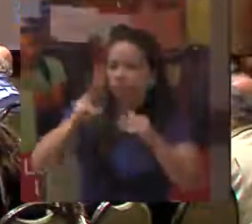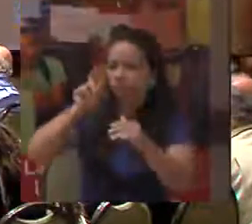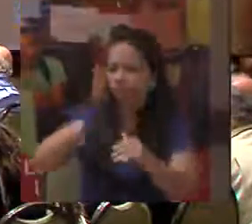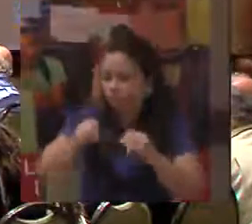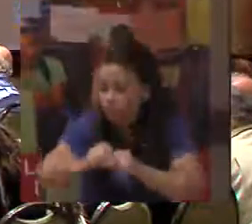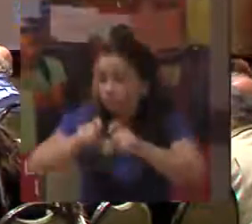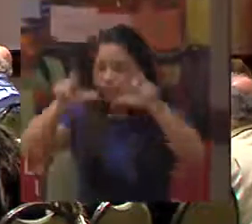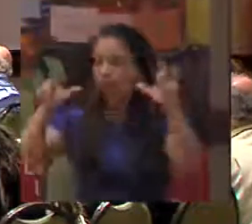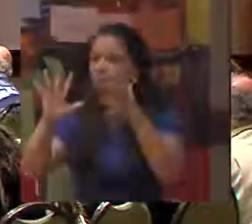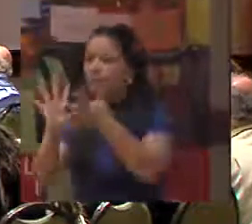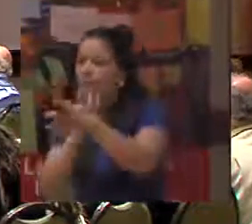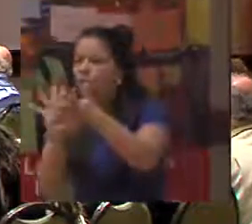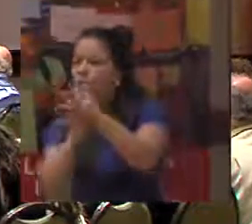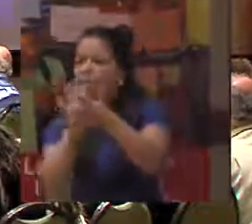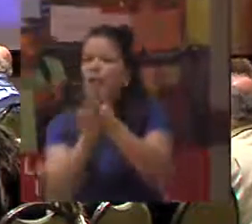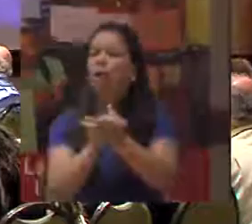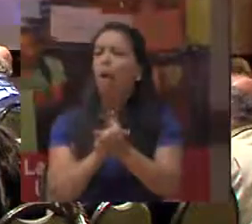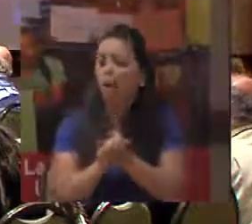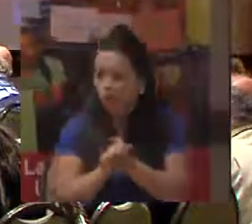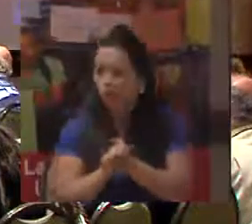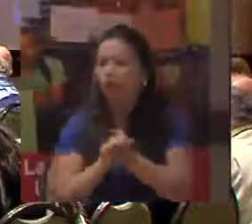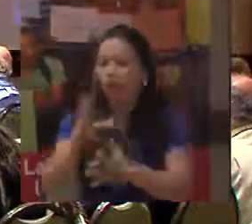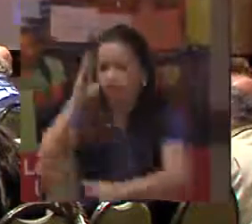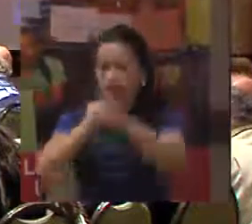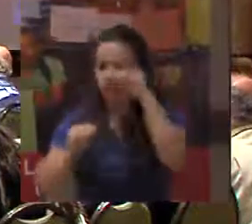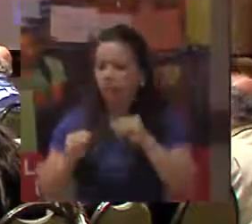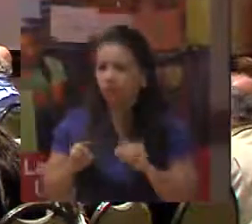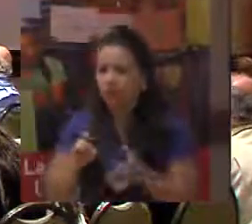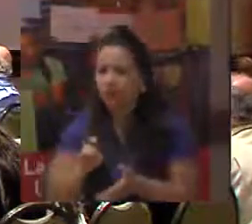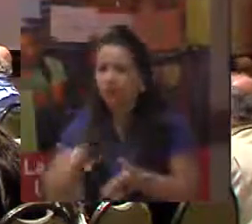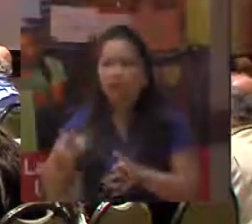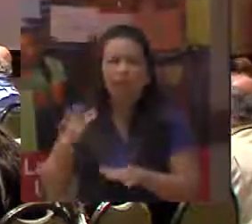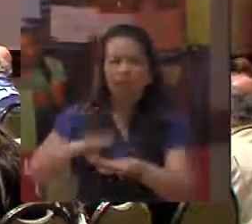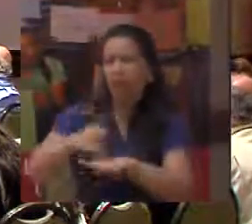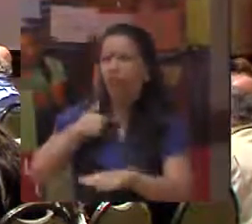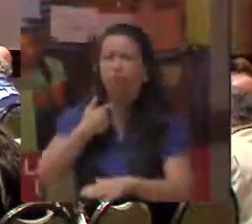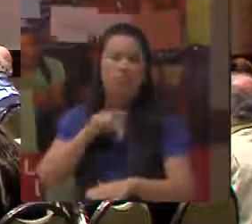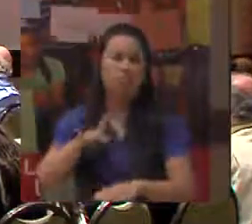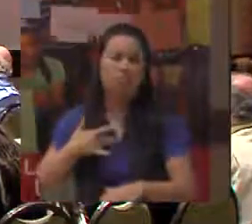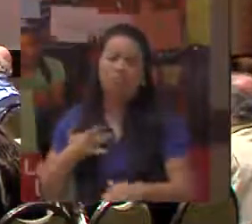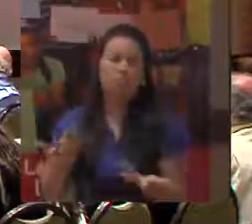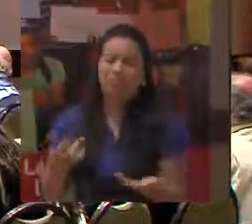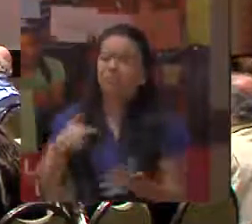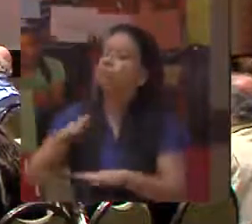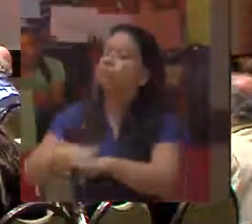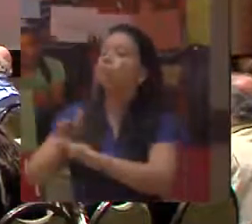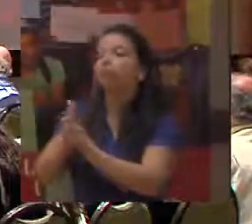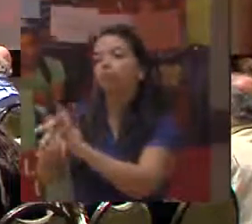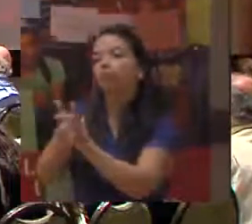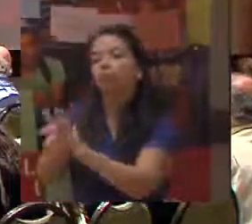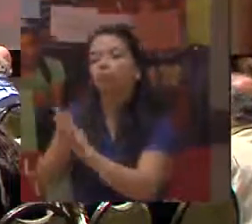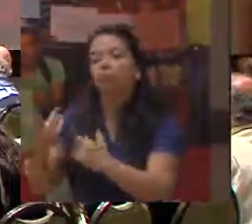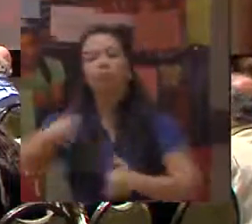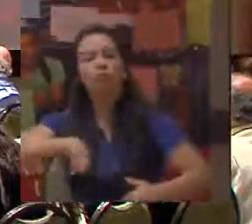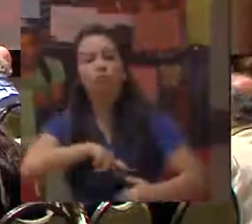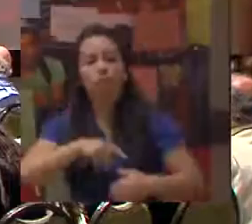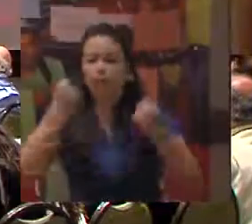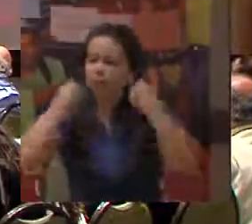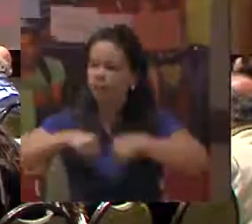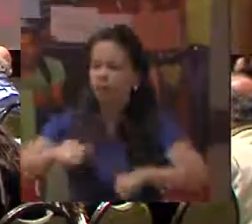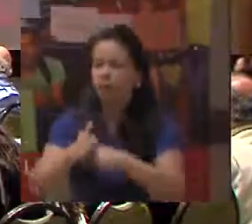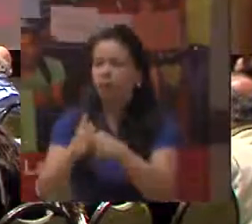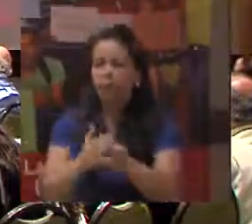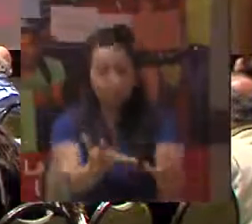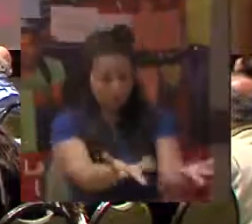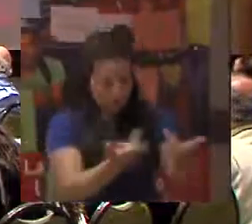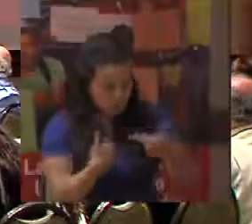llegar a ayudarnos a retroalimentar y ver cuáles son los mejores esfuerzos que podemos hacer para cumplir